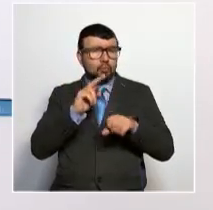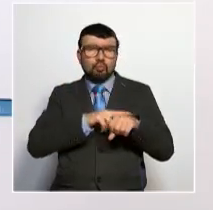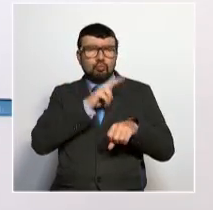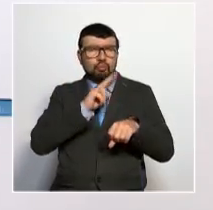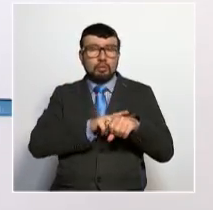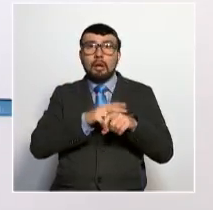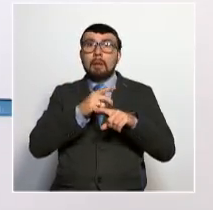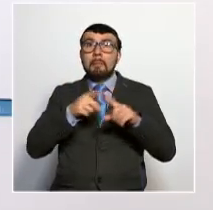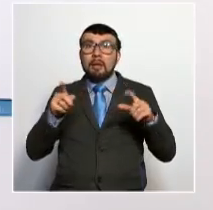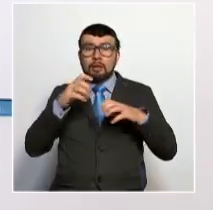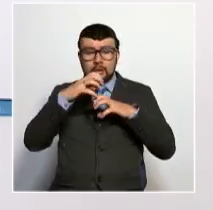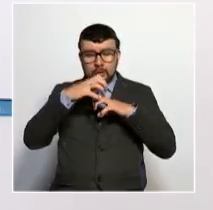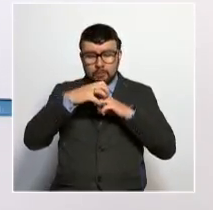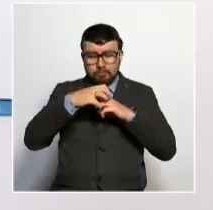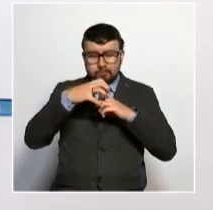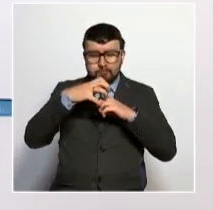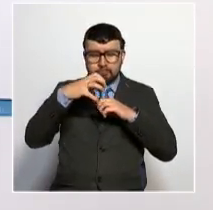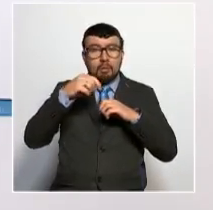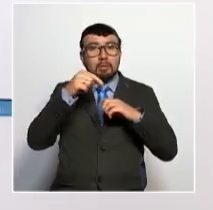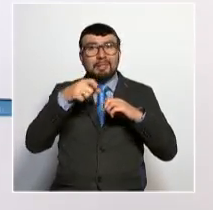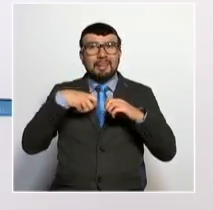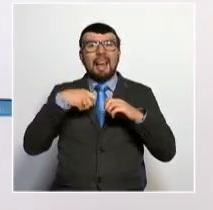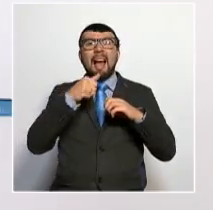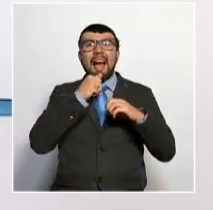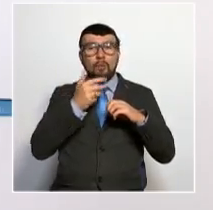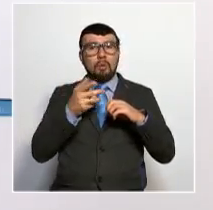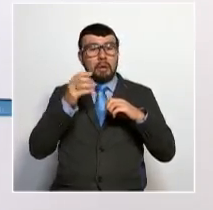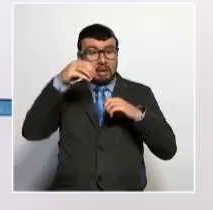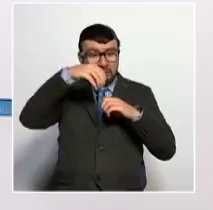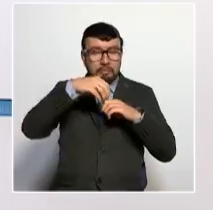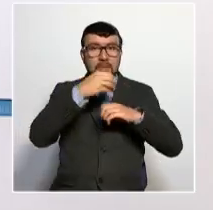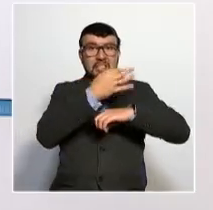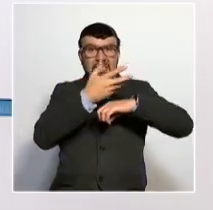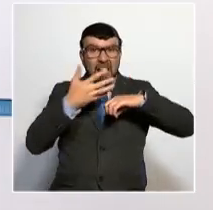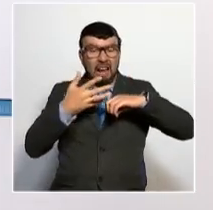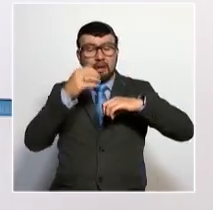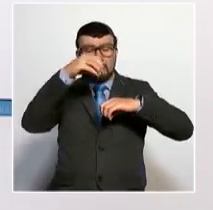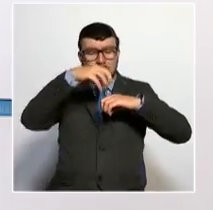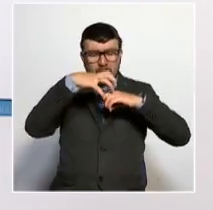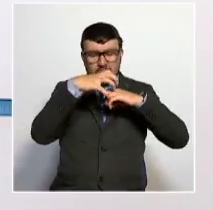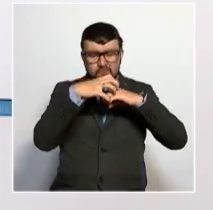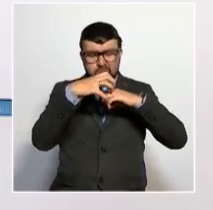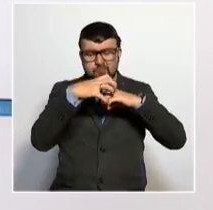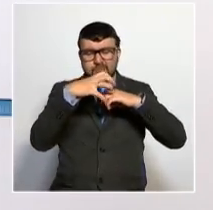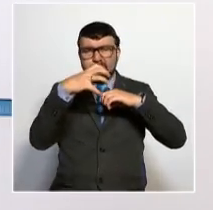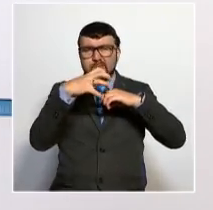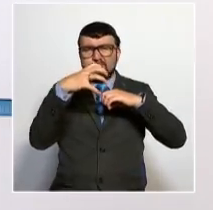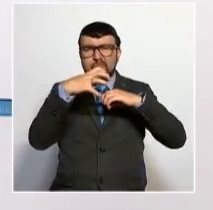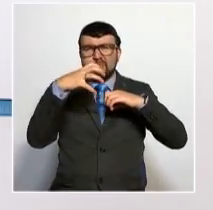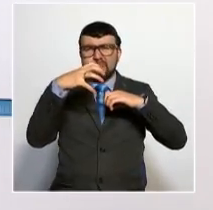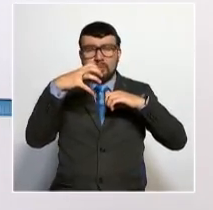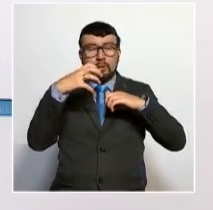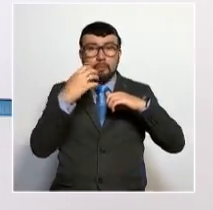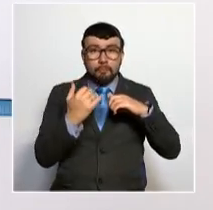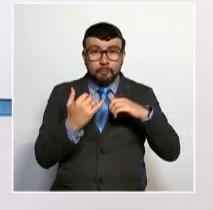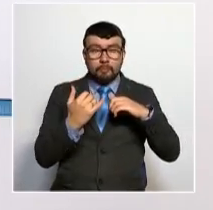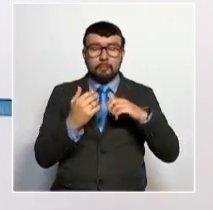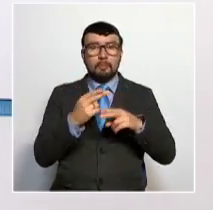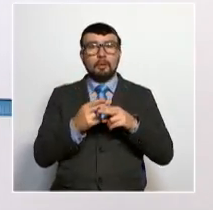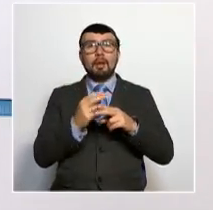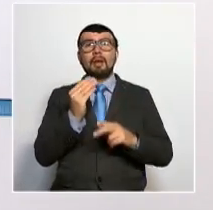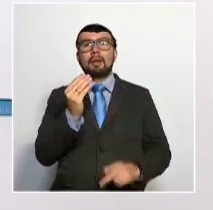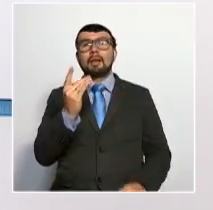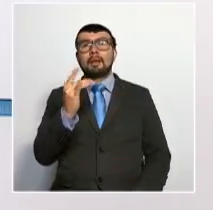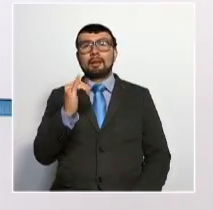quistes no tienen solo agua, sino que también tienen sangre o tienen otras características diferentes que llamamos quistes